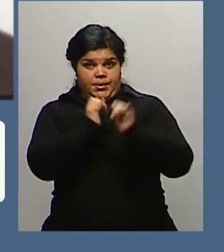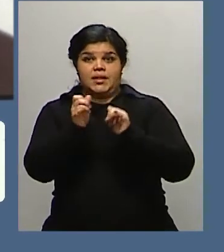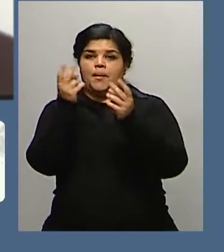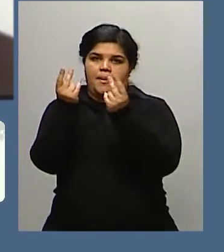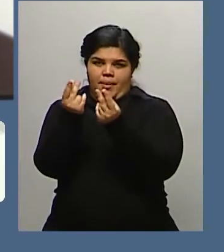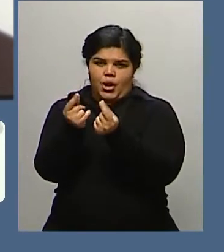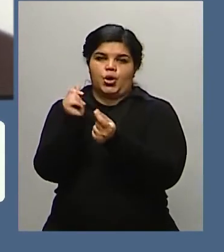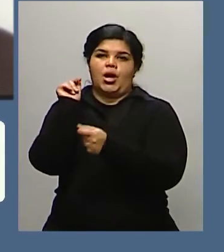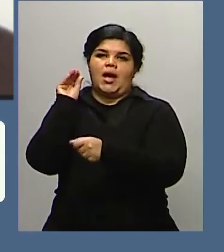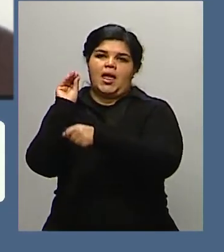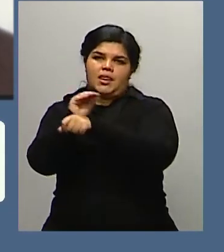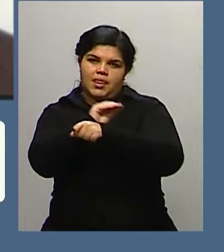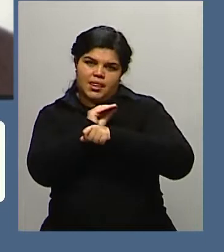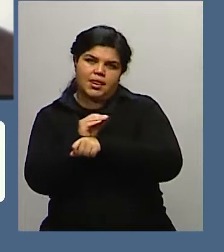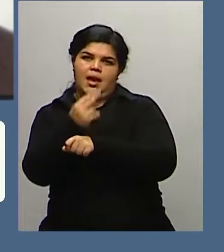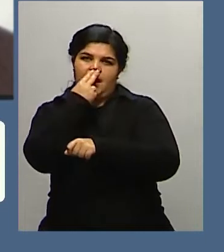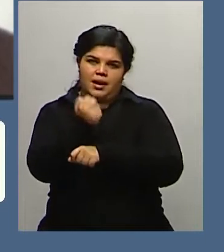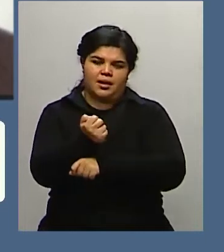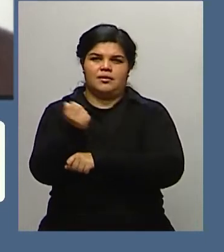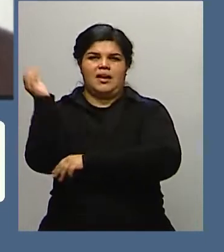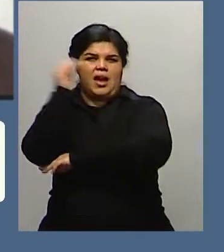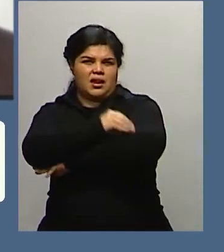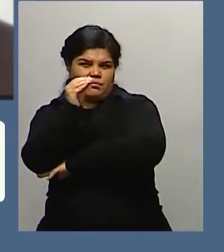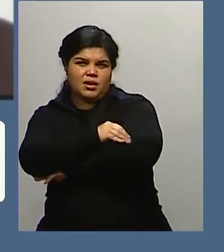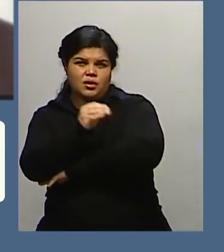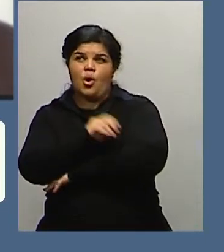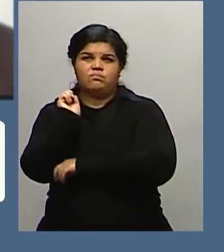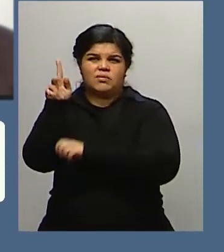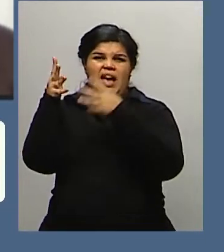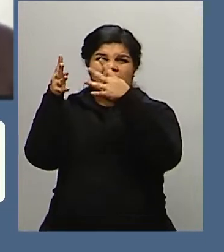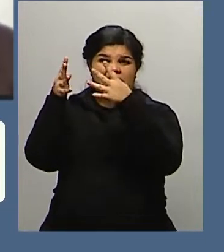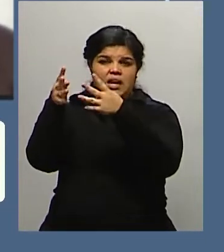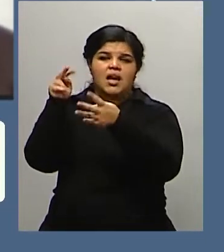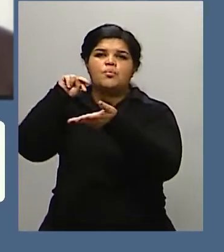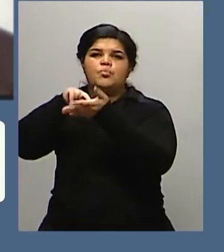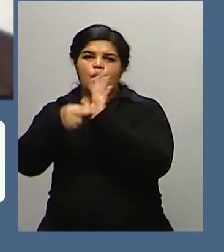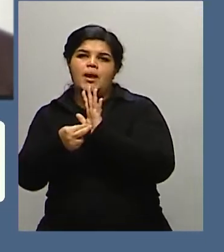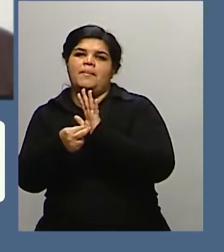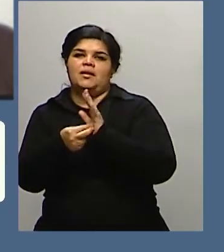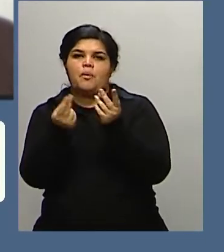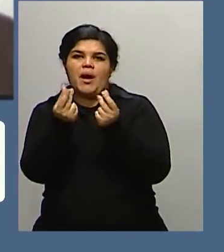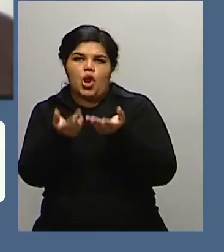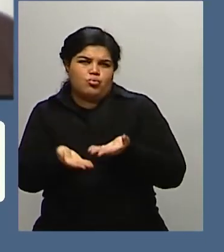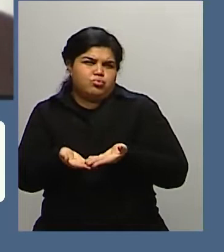como de los alimentos, y es obvio, se transmite en principio por el canal comercial.